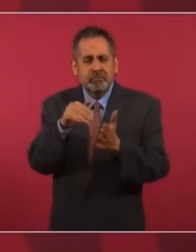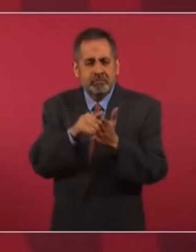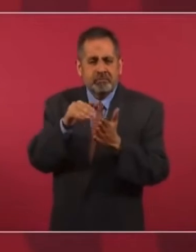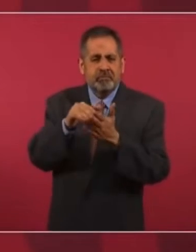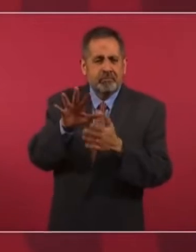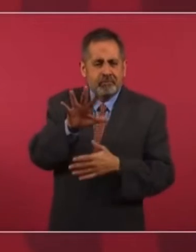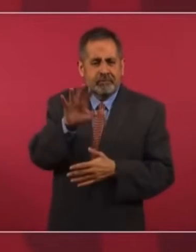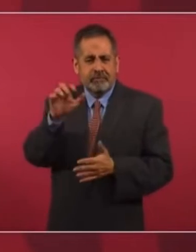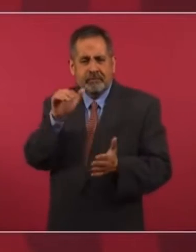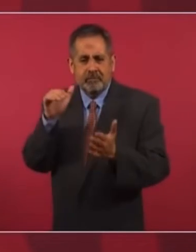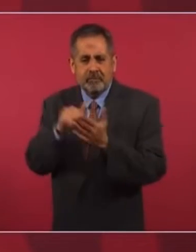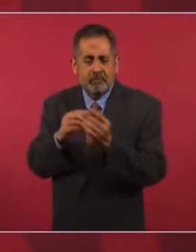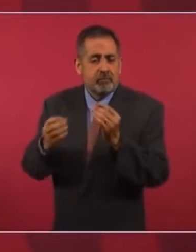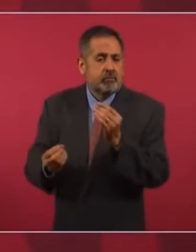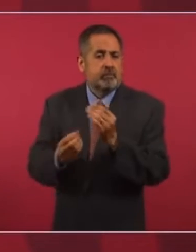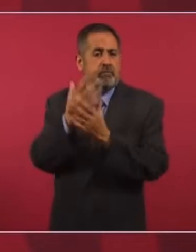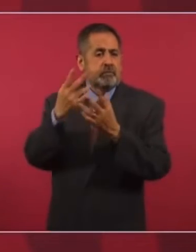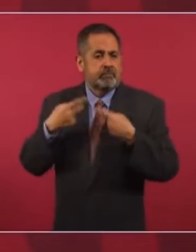1,500,000 nuevos empleos.